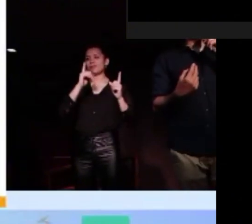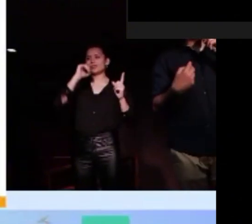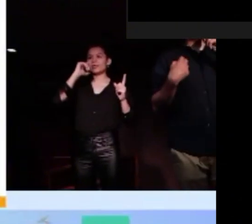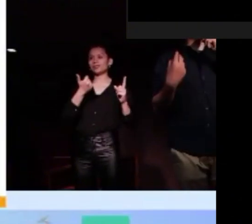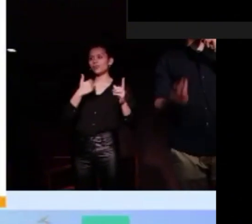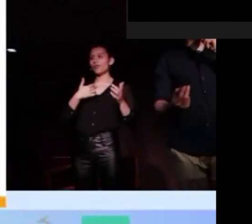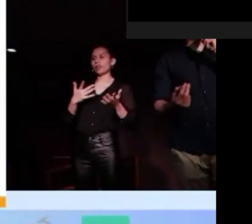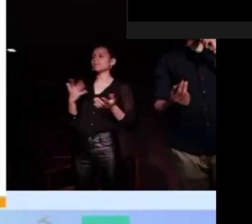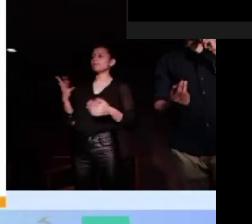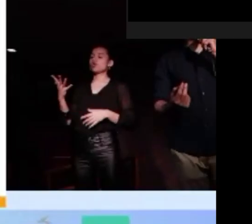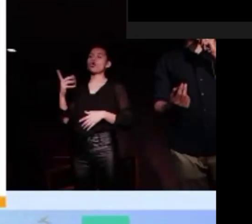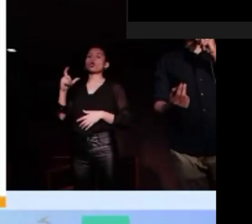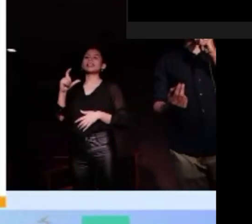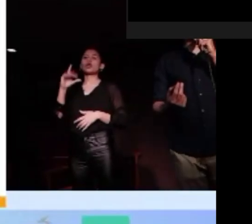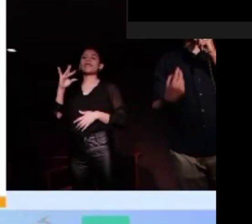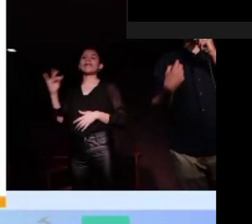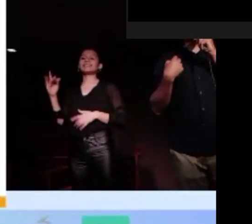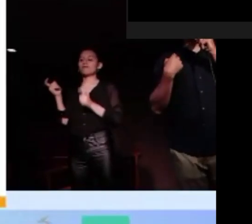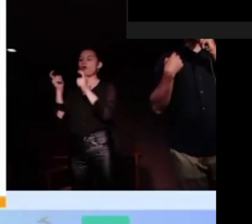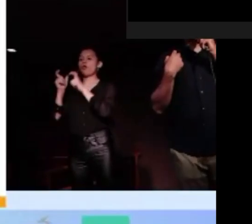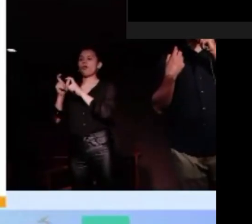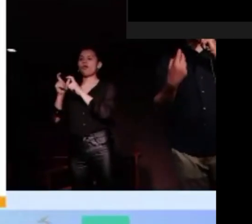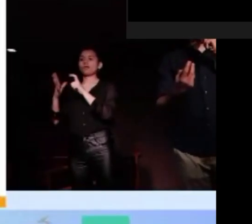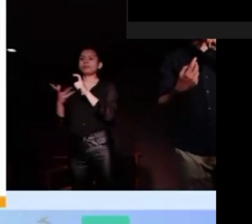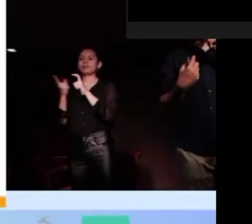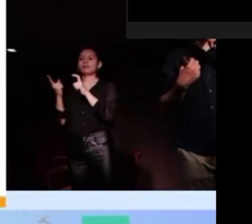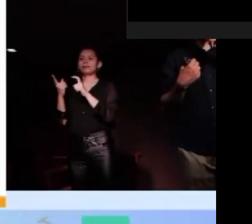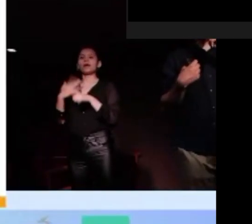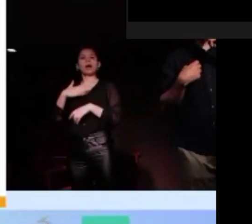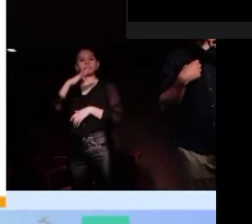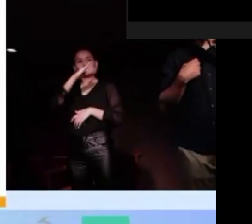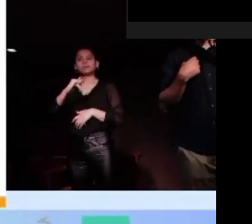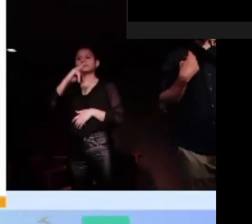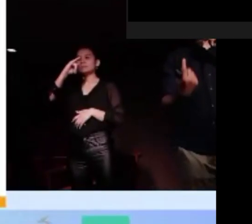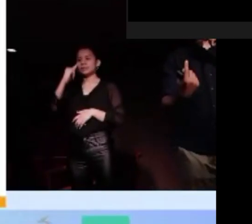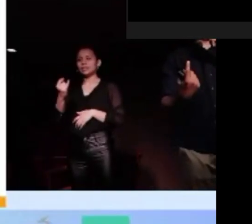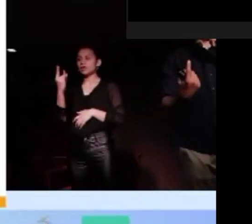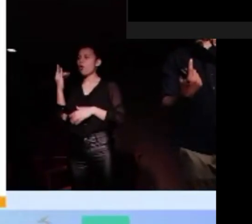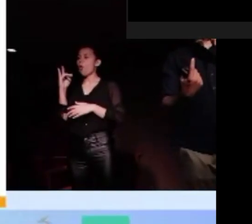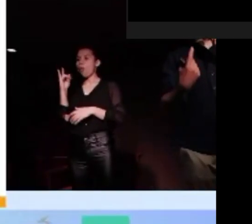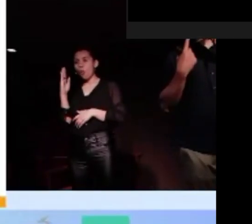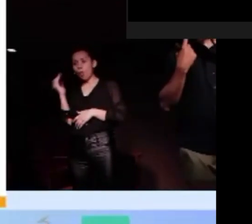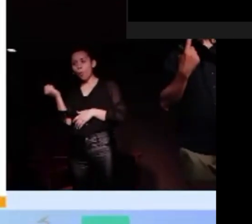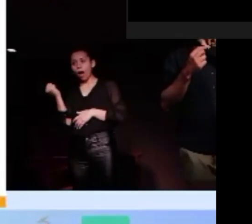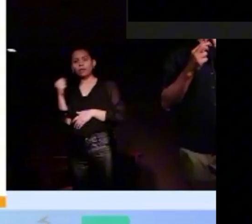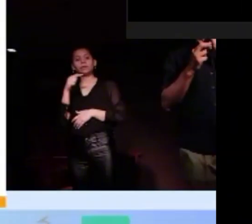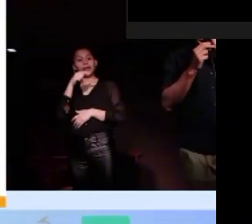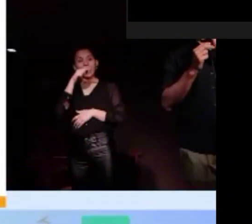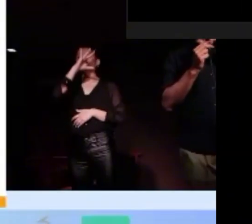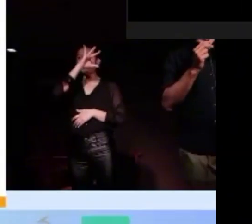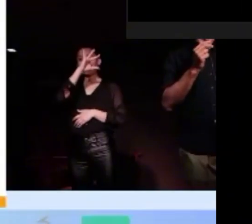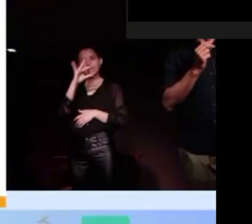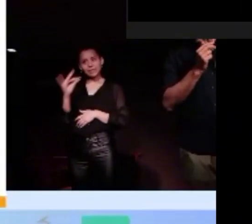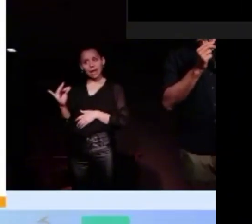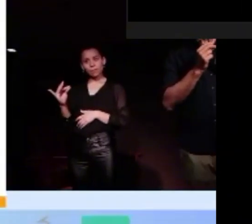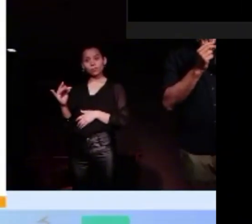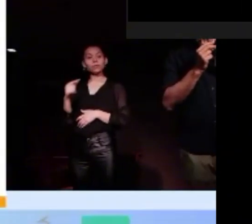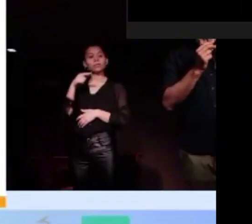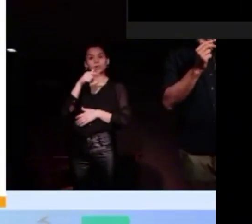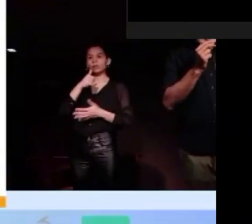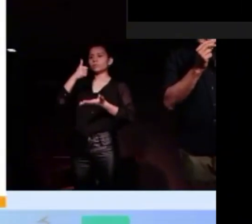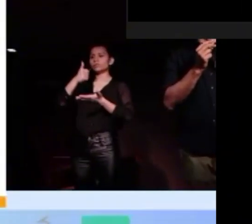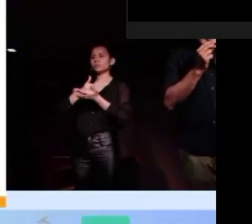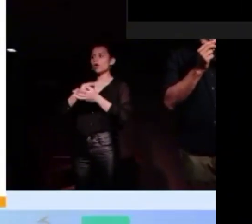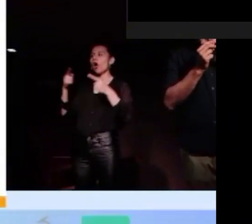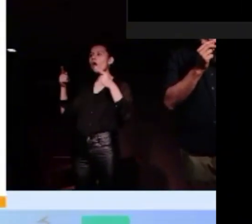Directivo como profesora invitada de la UBA, y para nosotros fue muy, muy importante, porque ella fue la que dio nuestro primer objetivo, que era